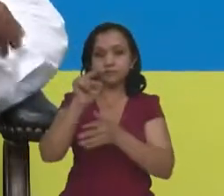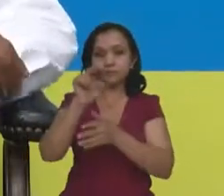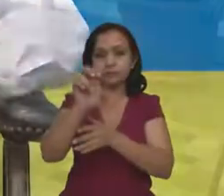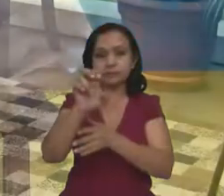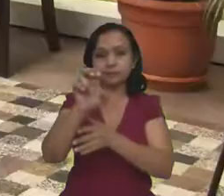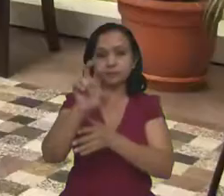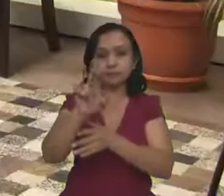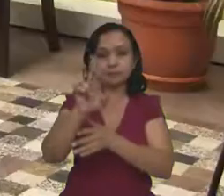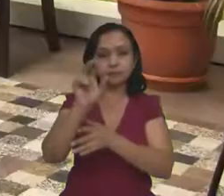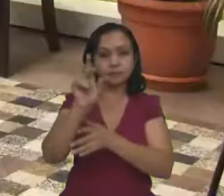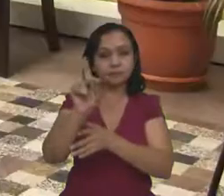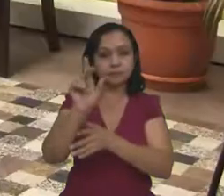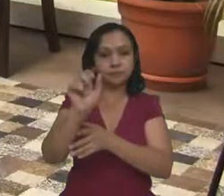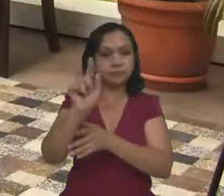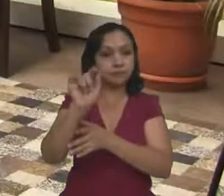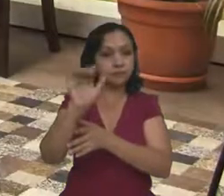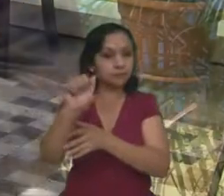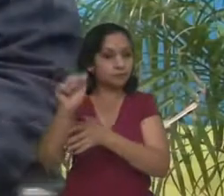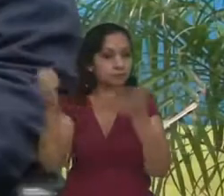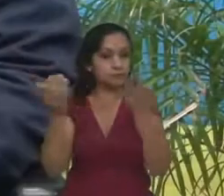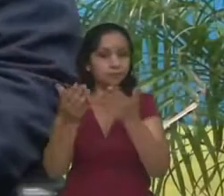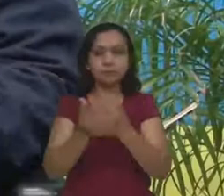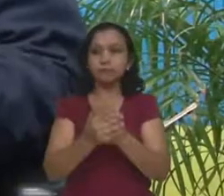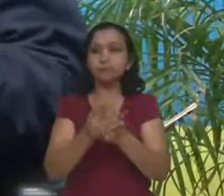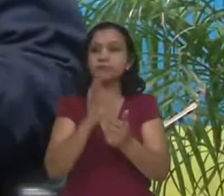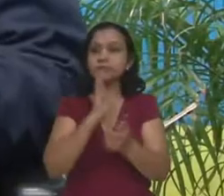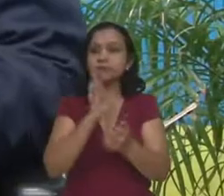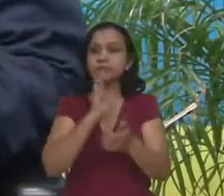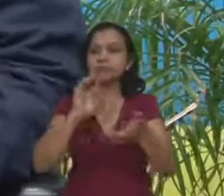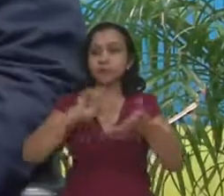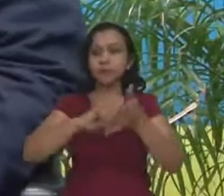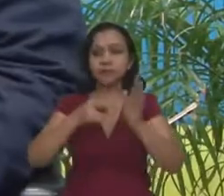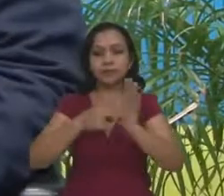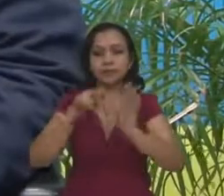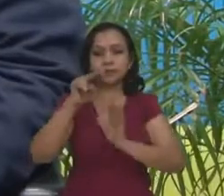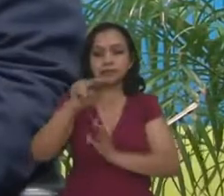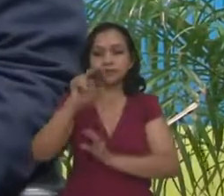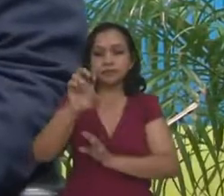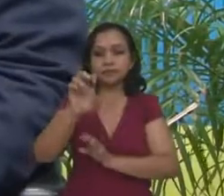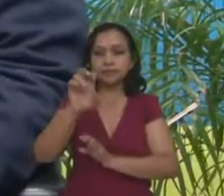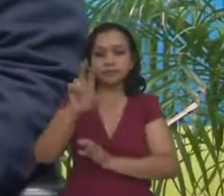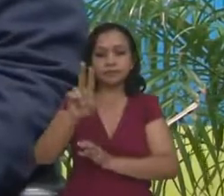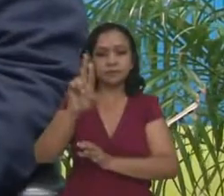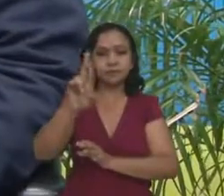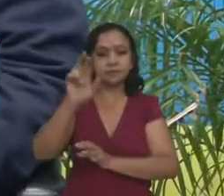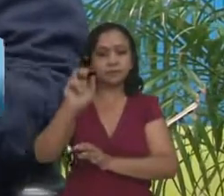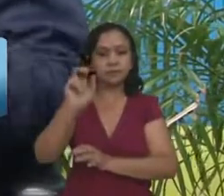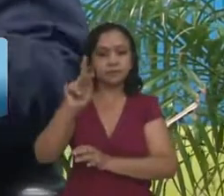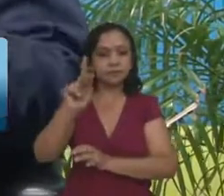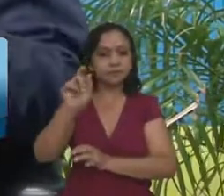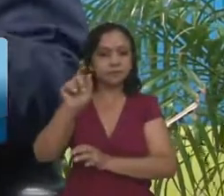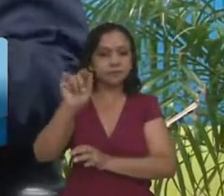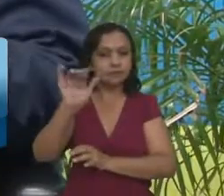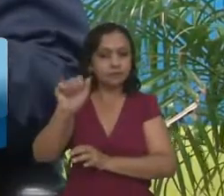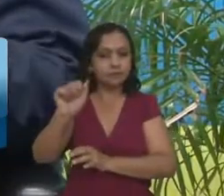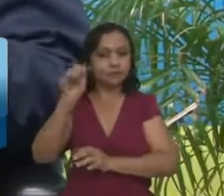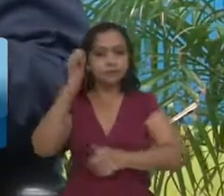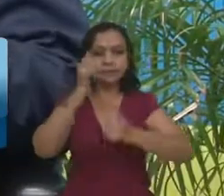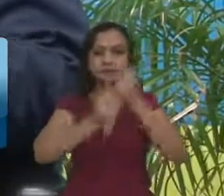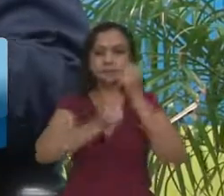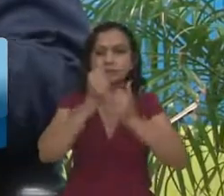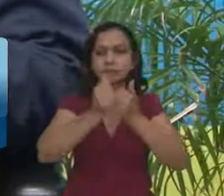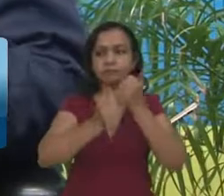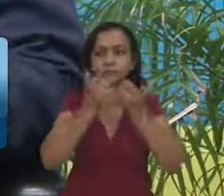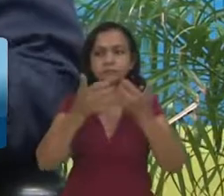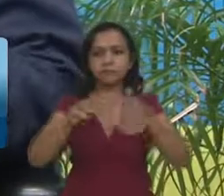periférica. Perfecto. Bueno, cuando hablamos de neuropatía periférica estamos entrando en un mundo donde hay una afectación a nivel de